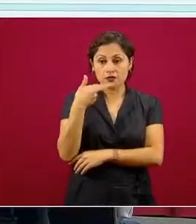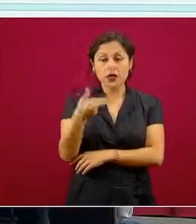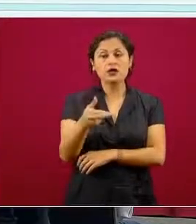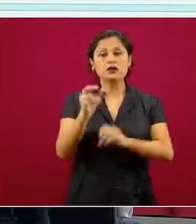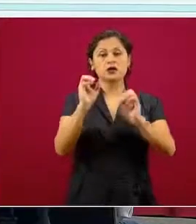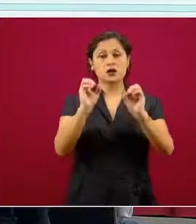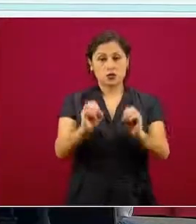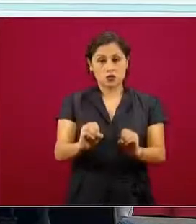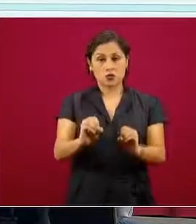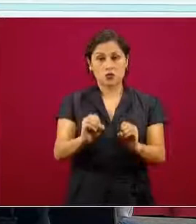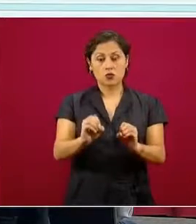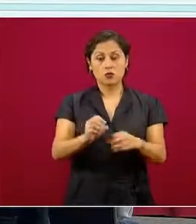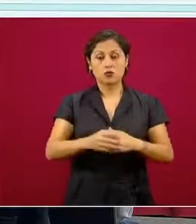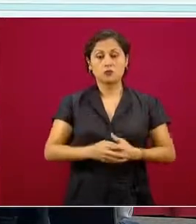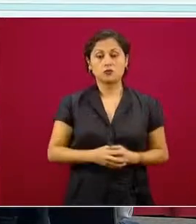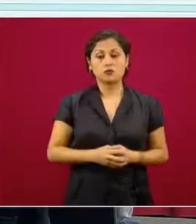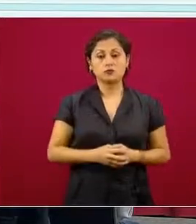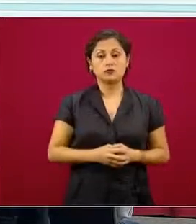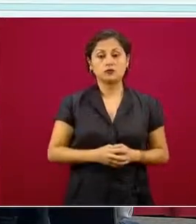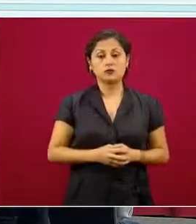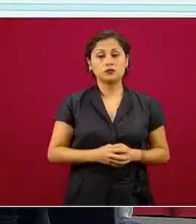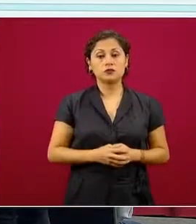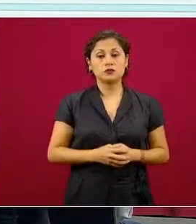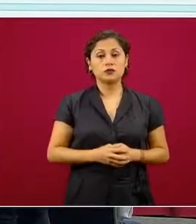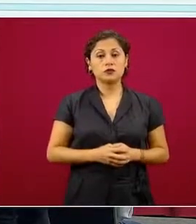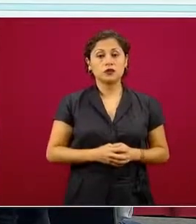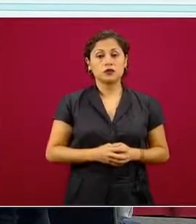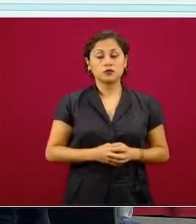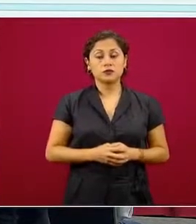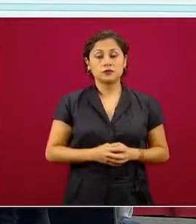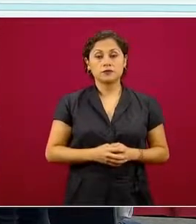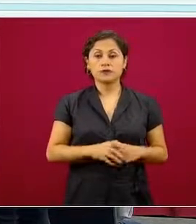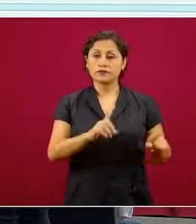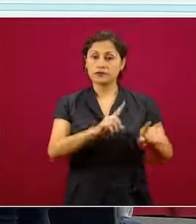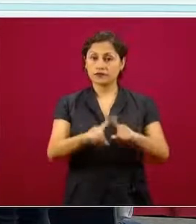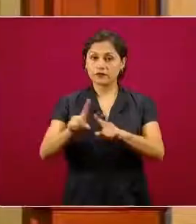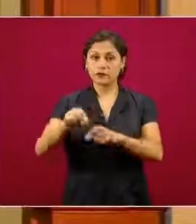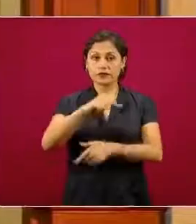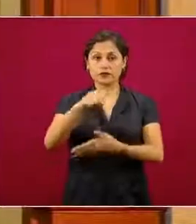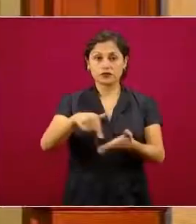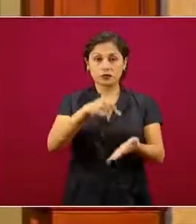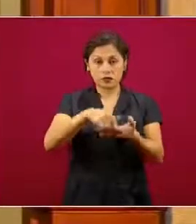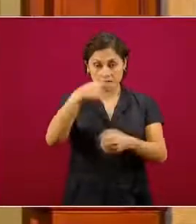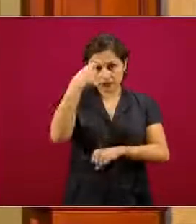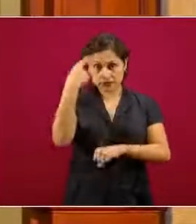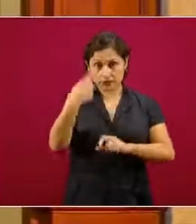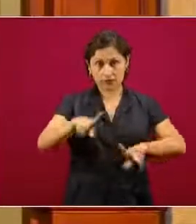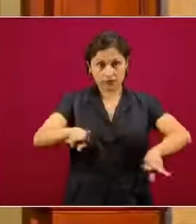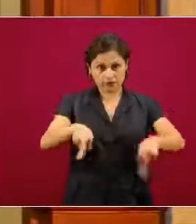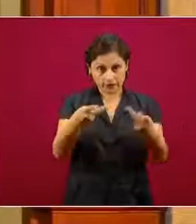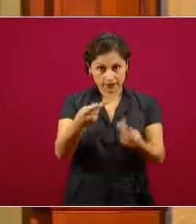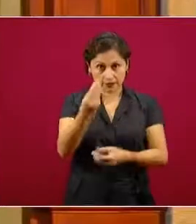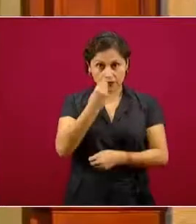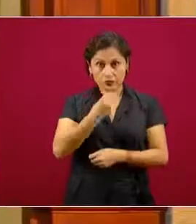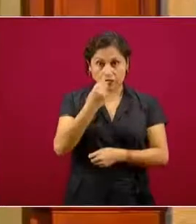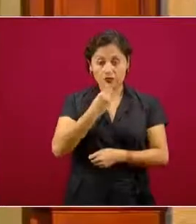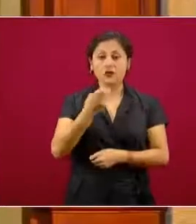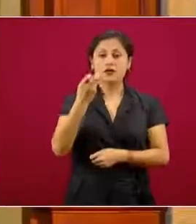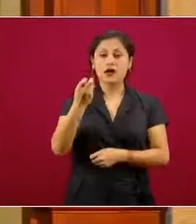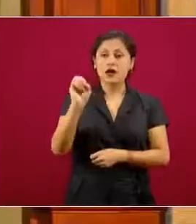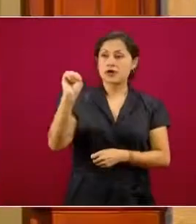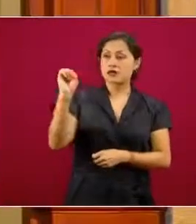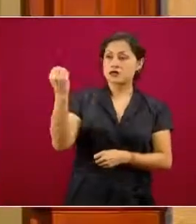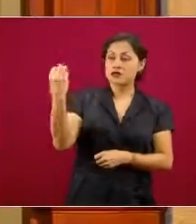los establecimientos que se dedican a la producción y venta de alimentos. En el semáforo en rojo deben permanecer